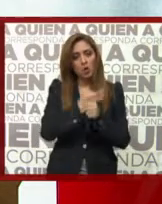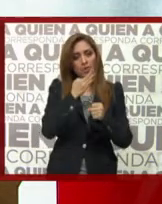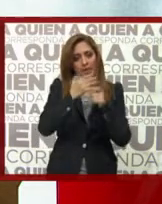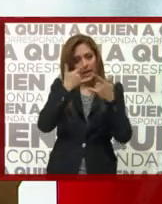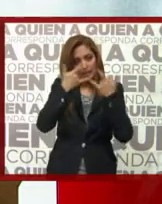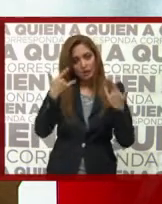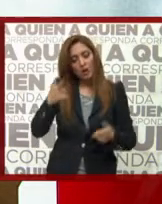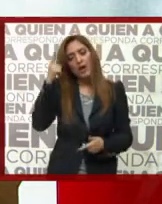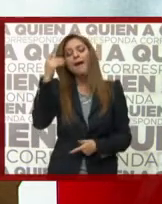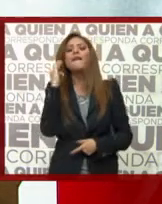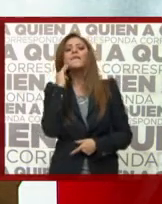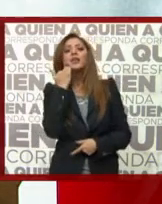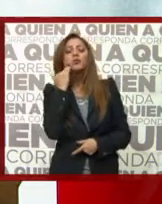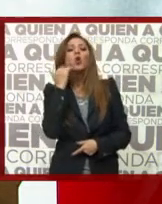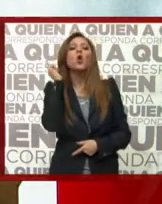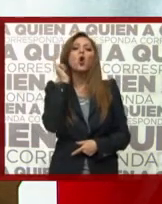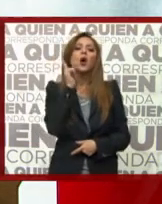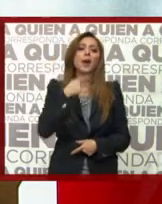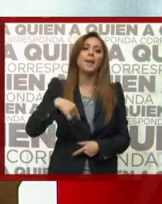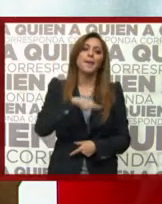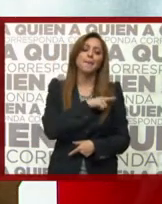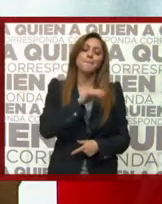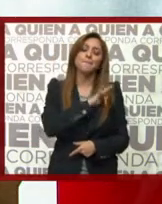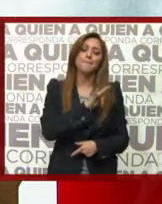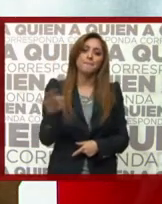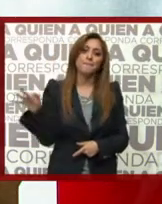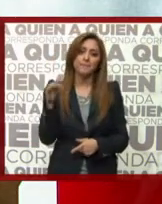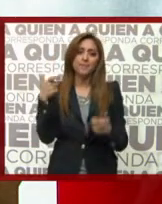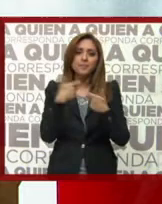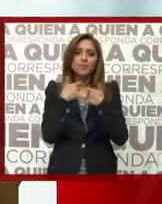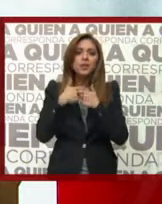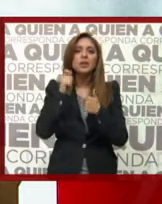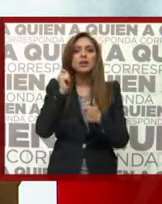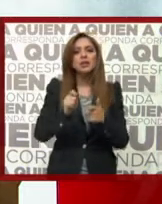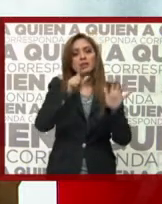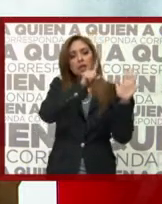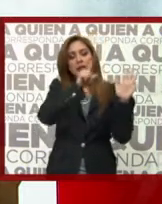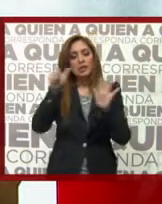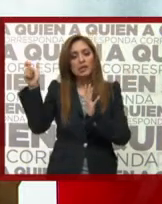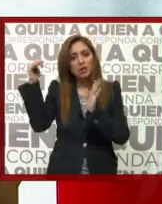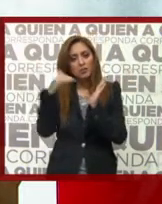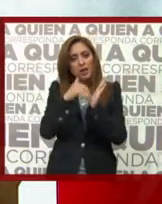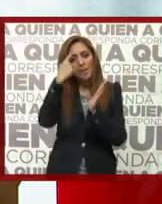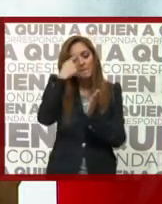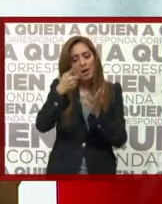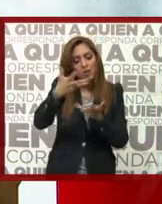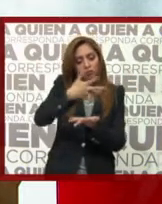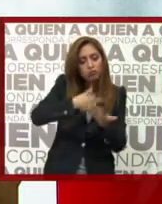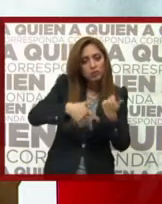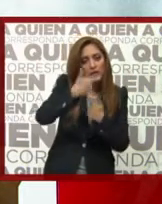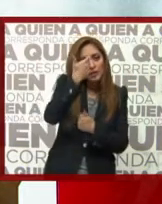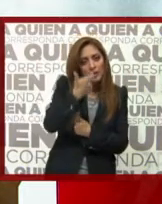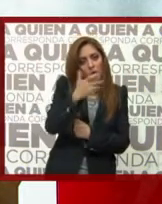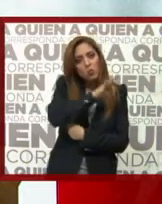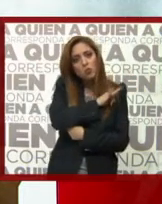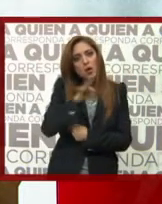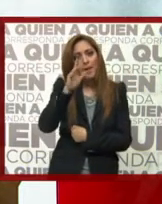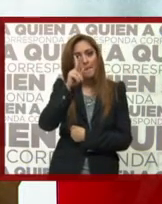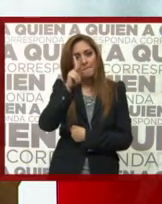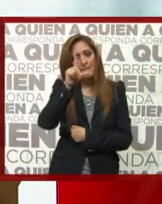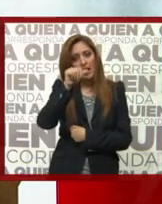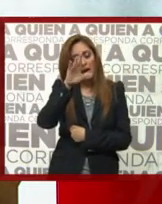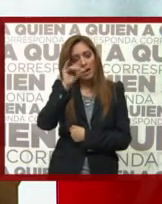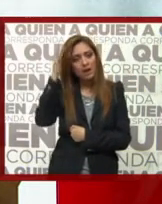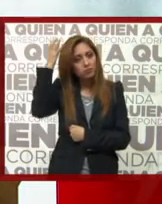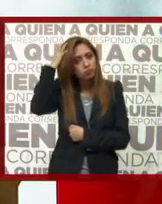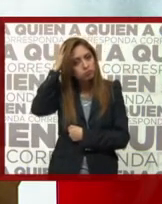historia y ojalá que nos ayuden. Necesitamos llegarle a los 700,000 pesos para juntar y comprar esa placa y